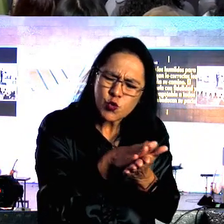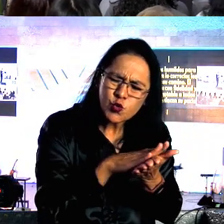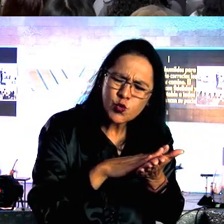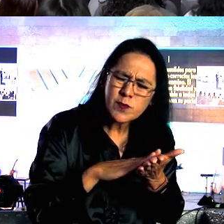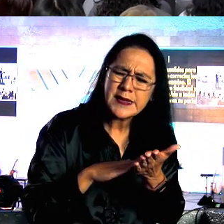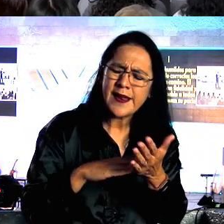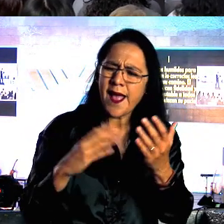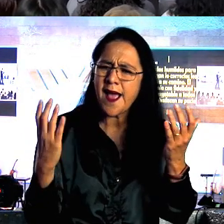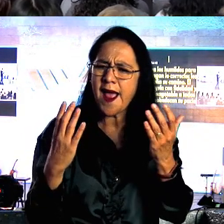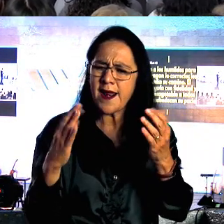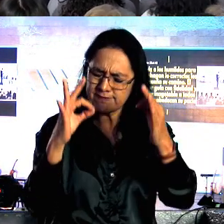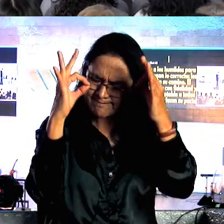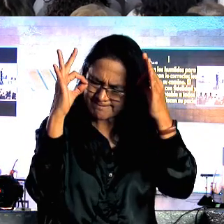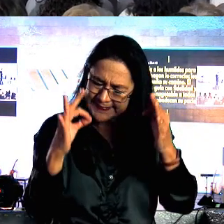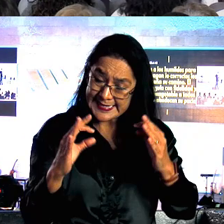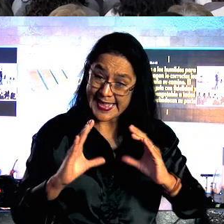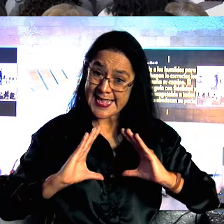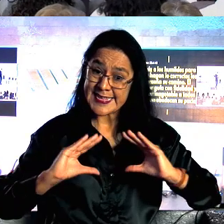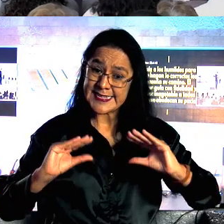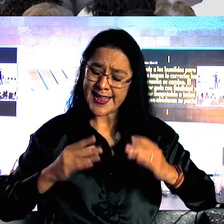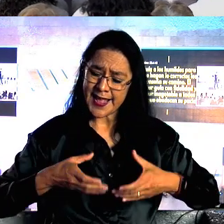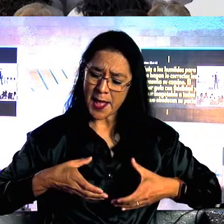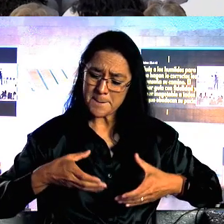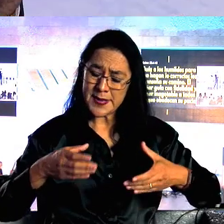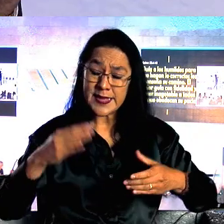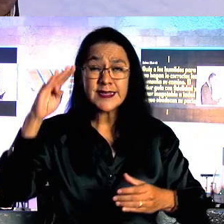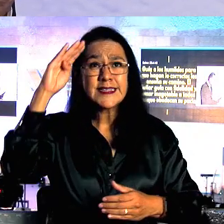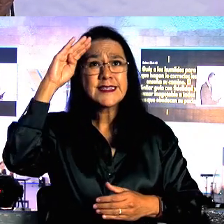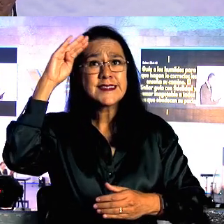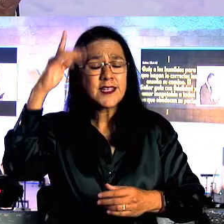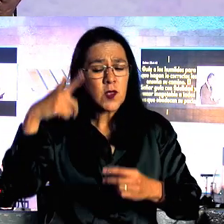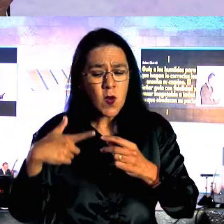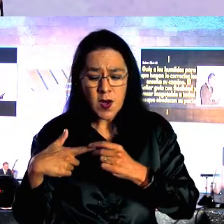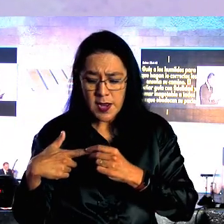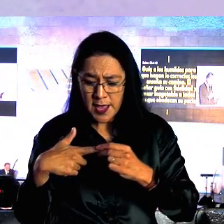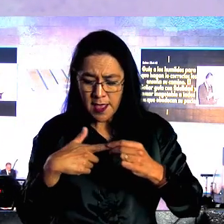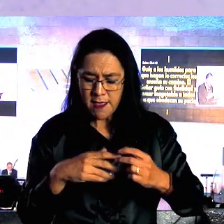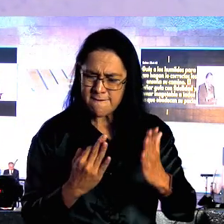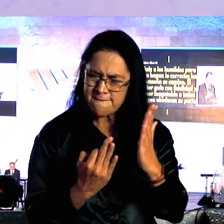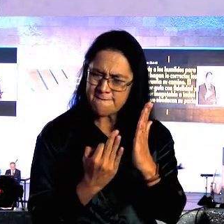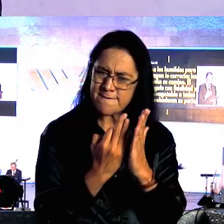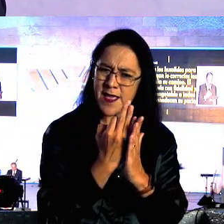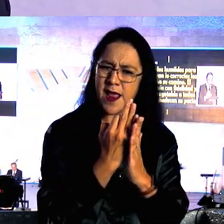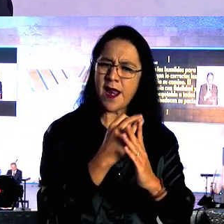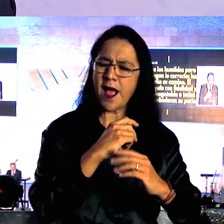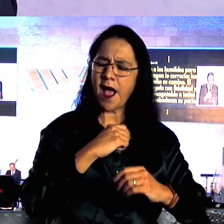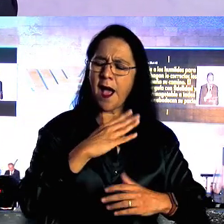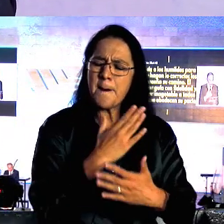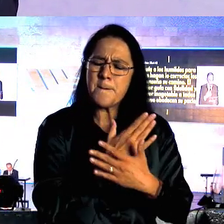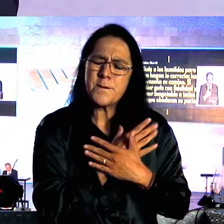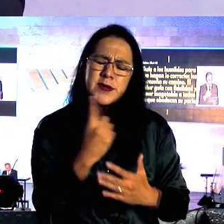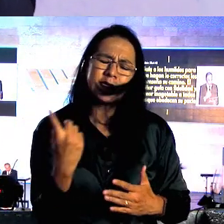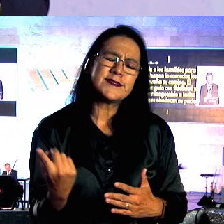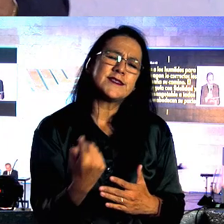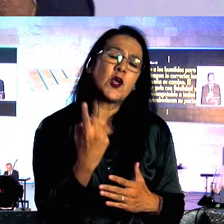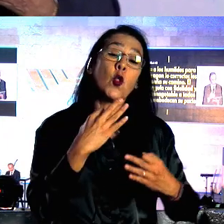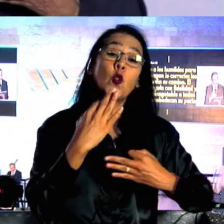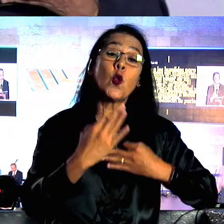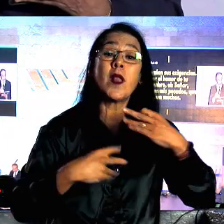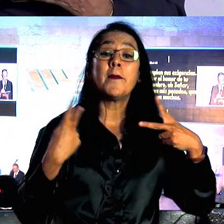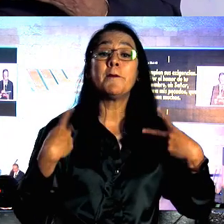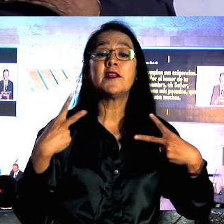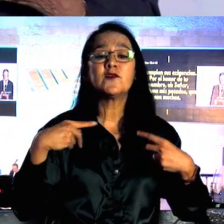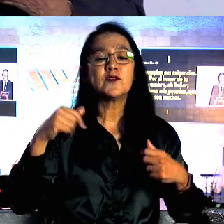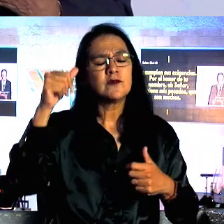correcto les enseña su camino el Señor guía con fidelidad y amor inagotable a todos los que obedecen su pacto y cumplen sus